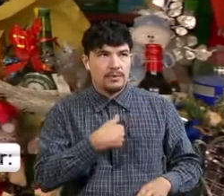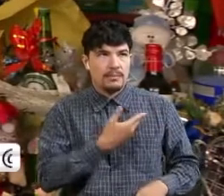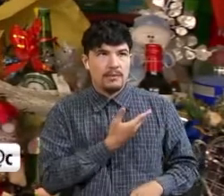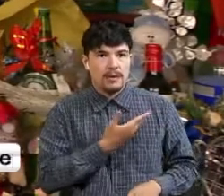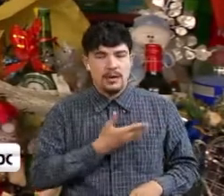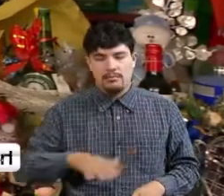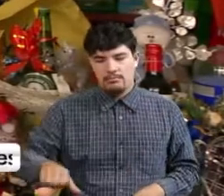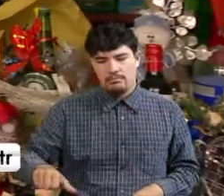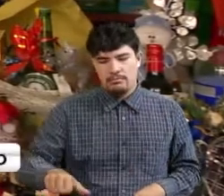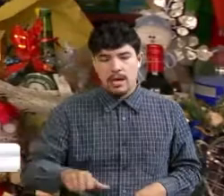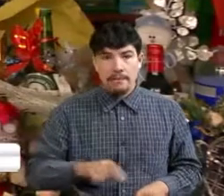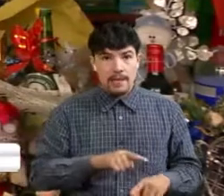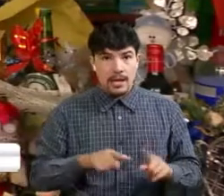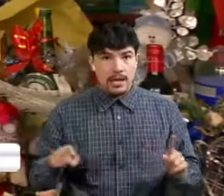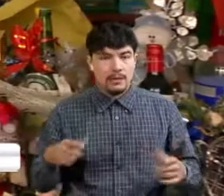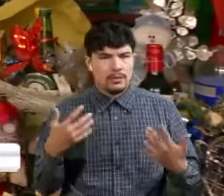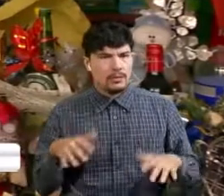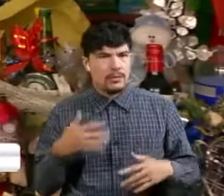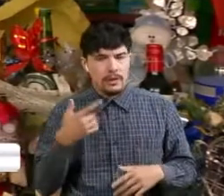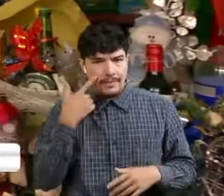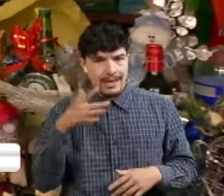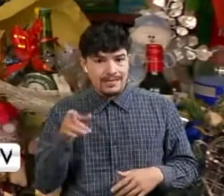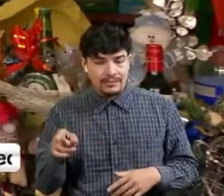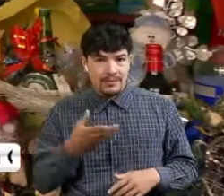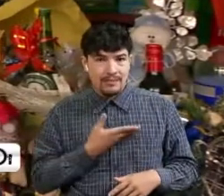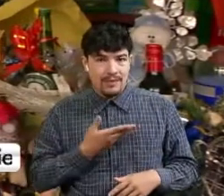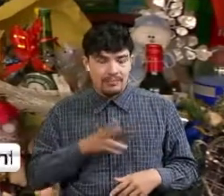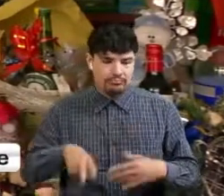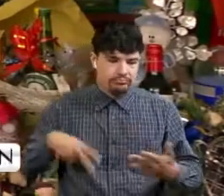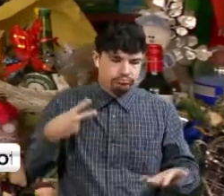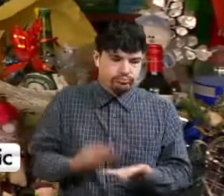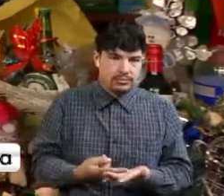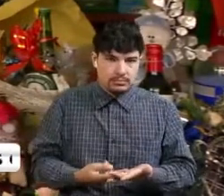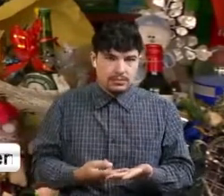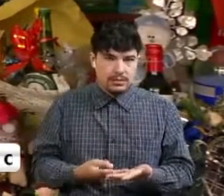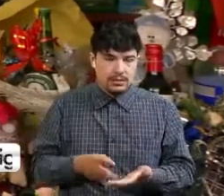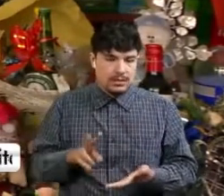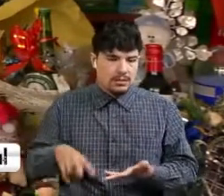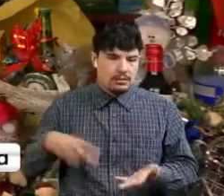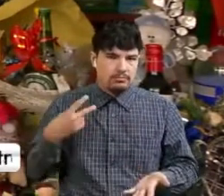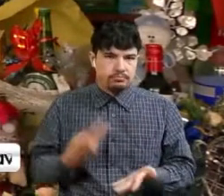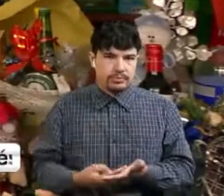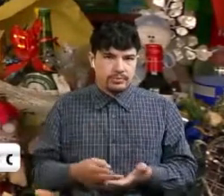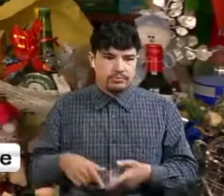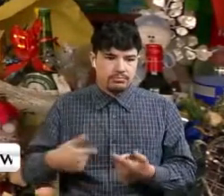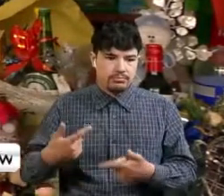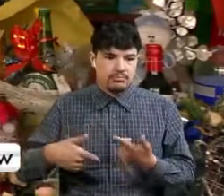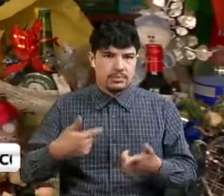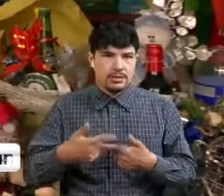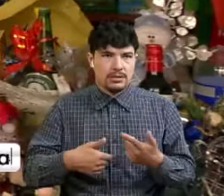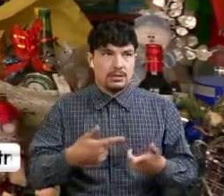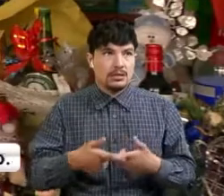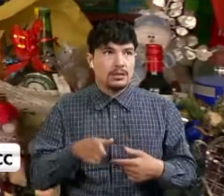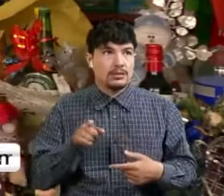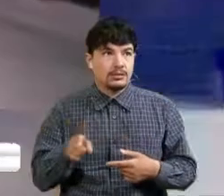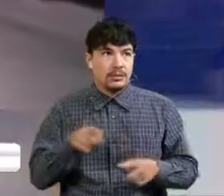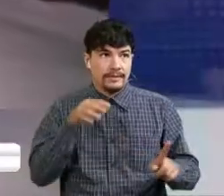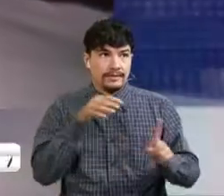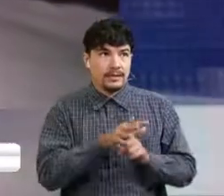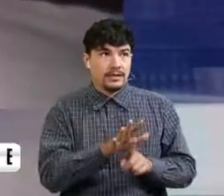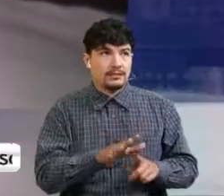pero afortunadamente parece que puso mal el pie y la escalera le le alcanzó la pierna y le hizo una herida profunda